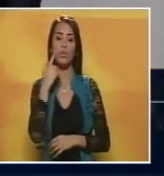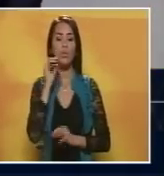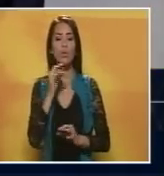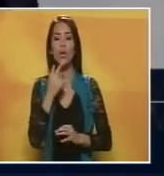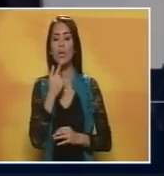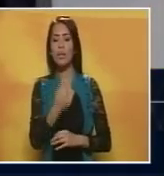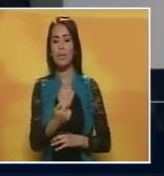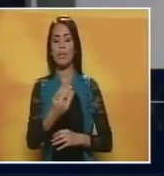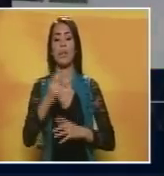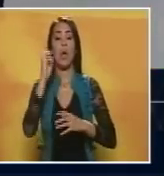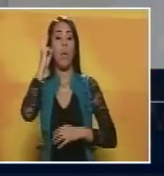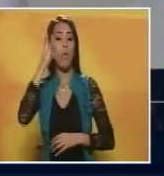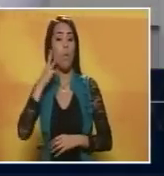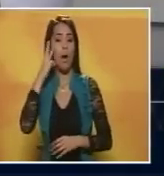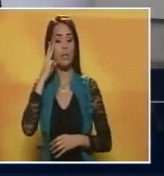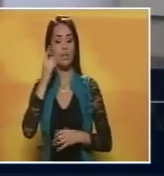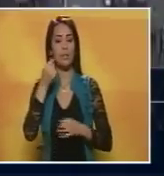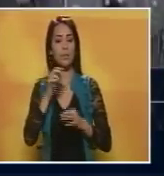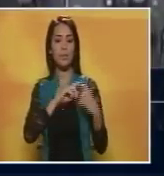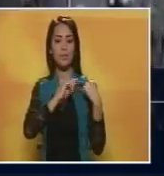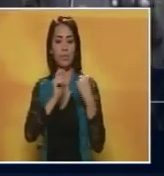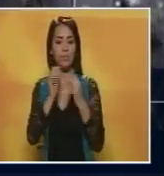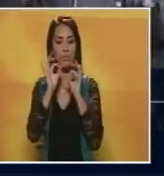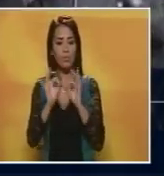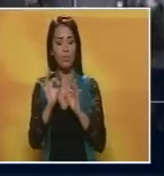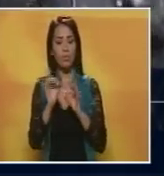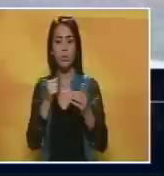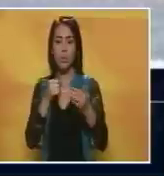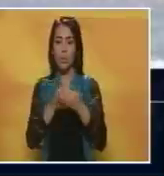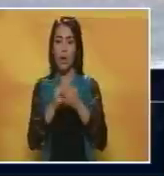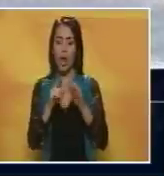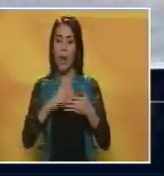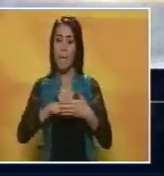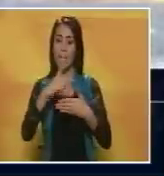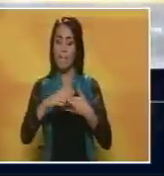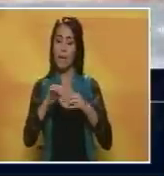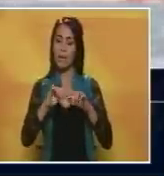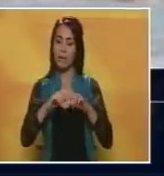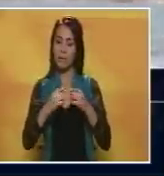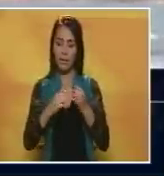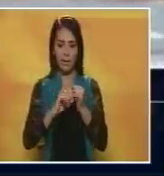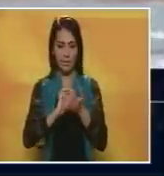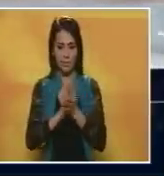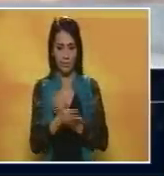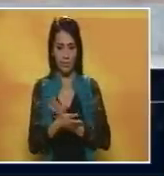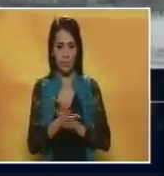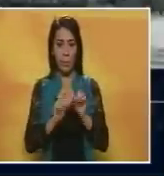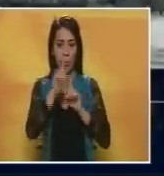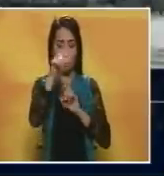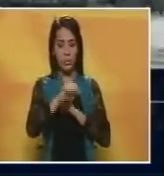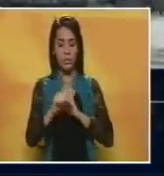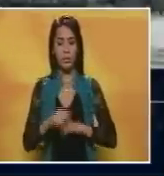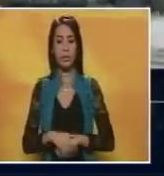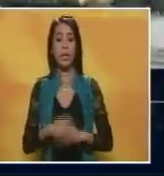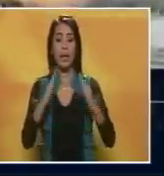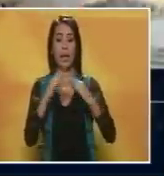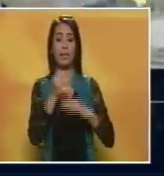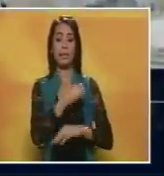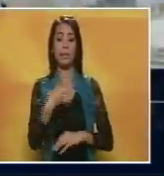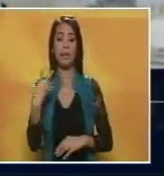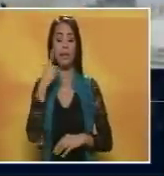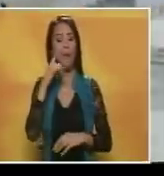planteamientos de washington para desmantelar por completo el golpe de su programa nuclear pese a la situación la casa blanca se mostró